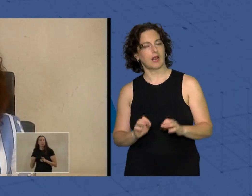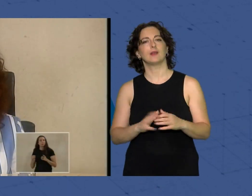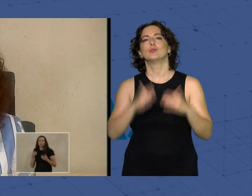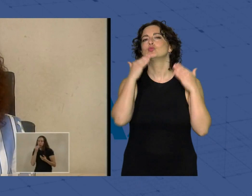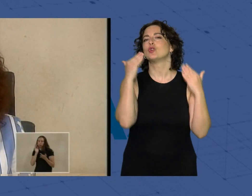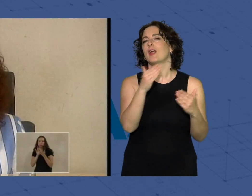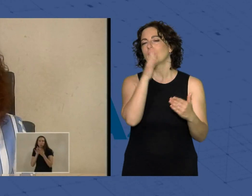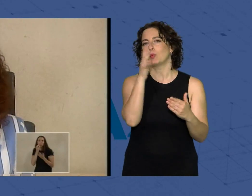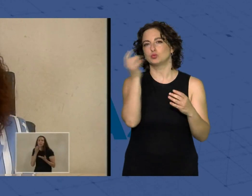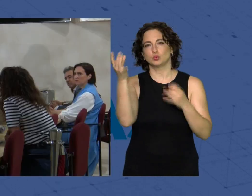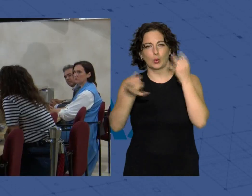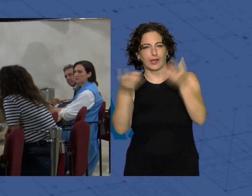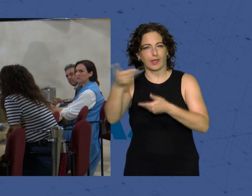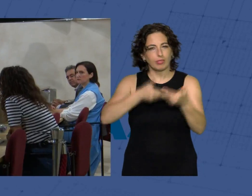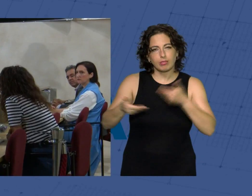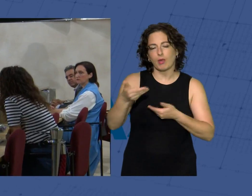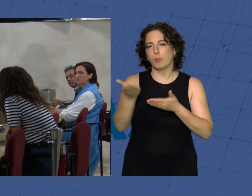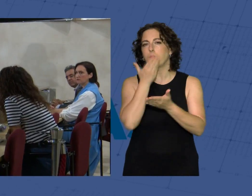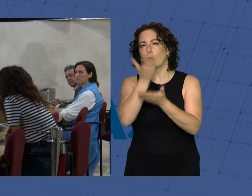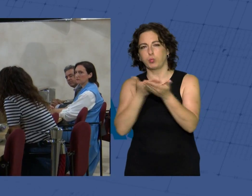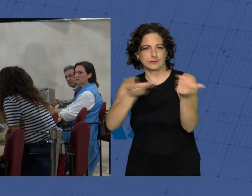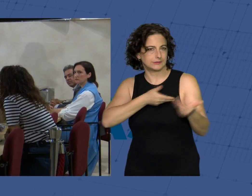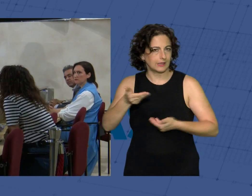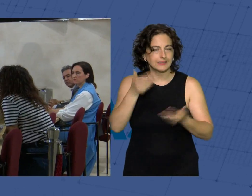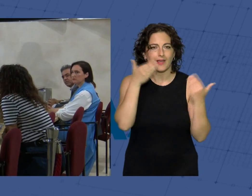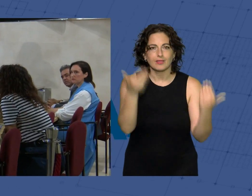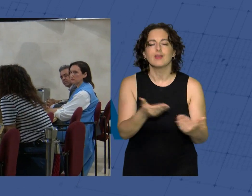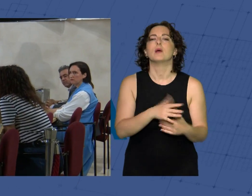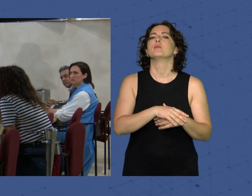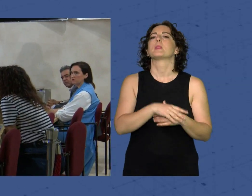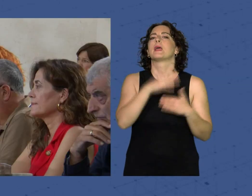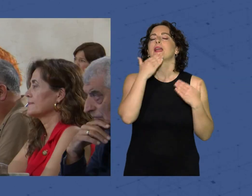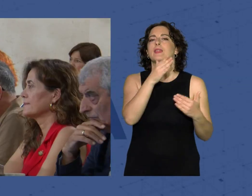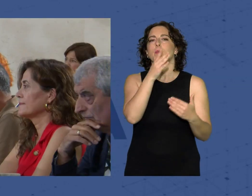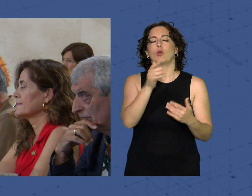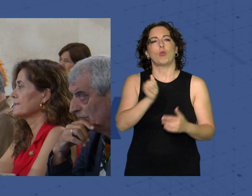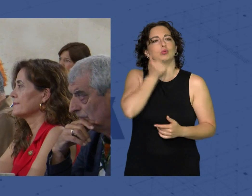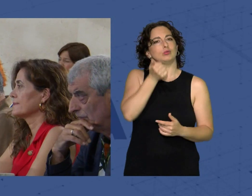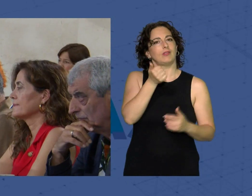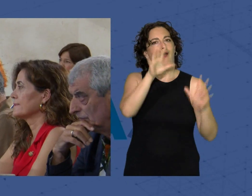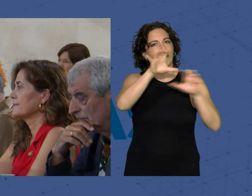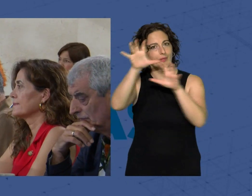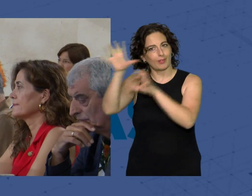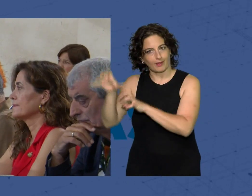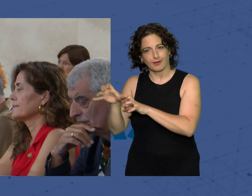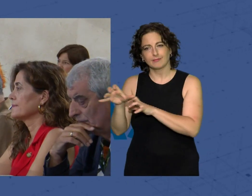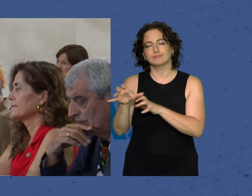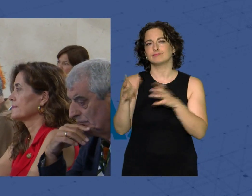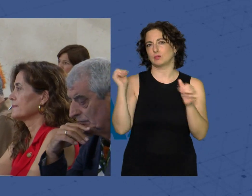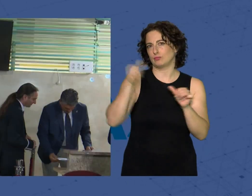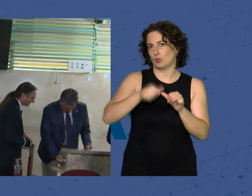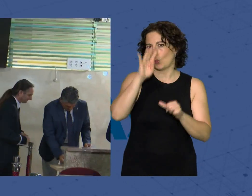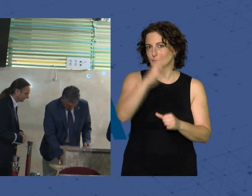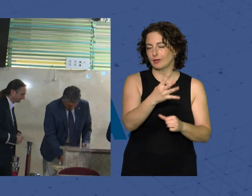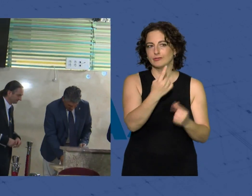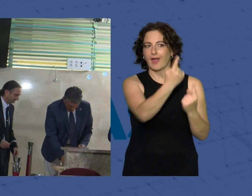Gracias por todas las sugerencias, por todas las propuestas. Gracias por habernos dado la oportunidad de aprender también de estos cuatro años de